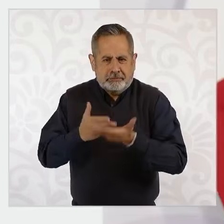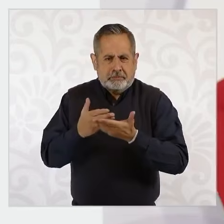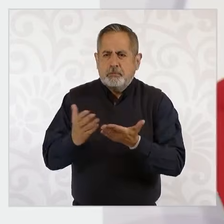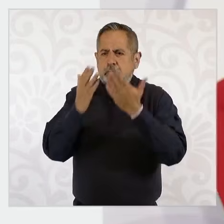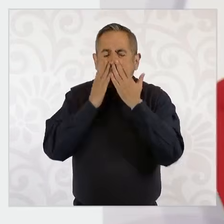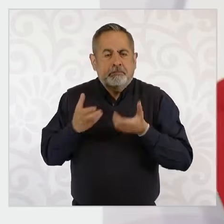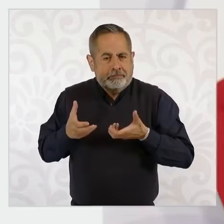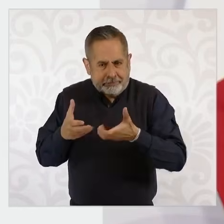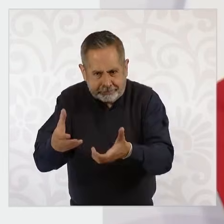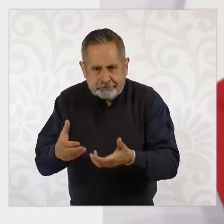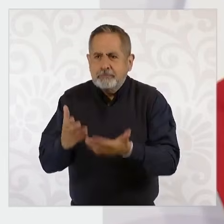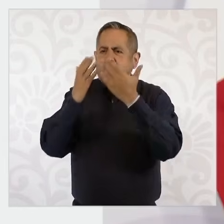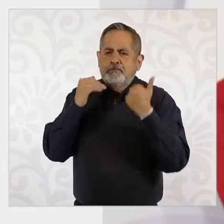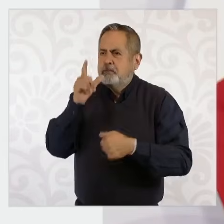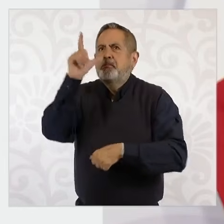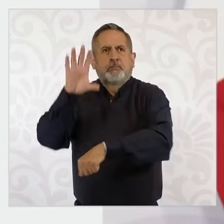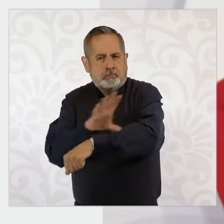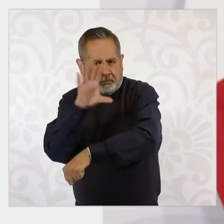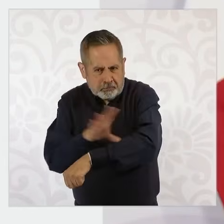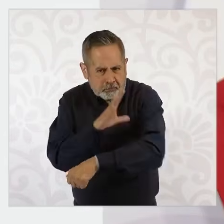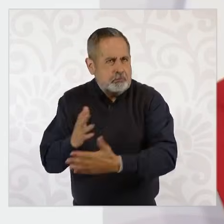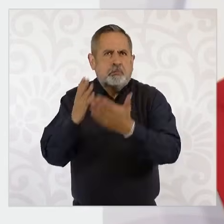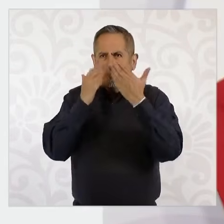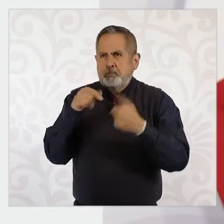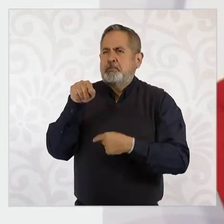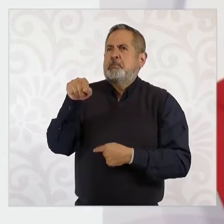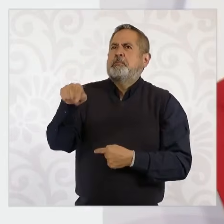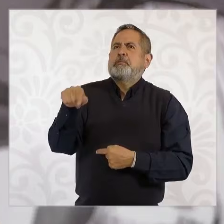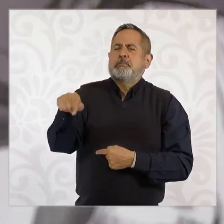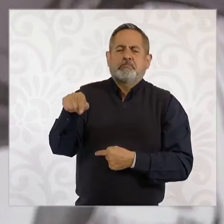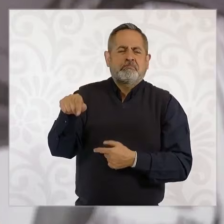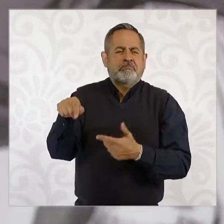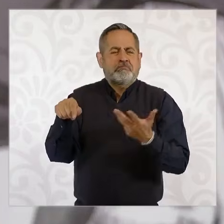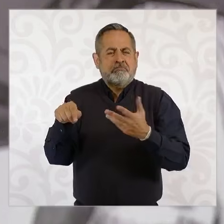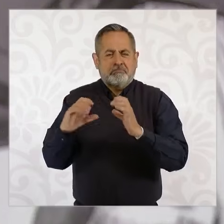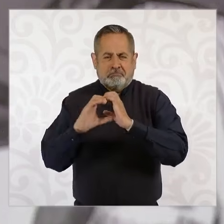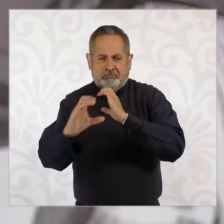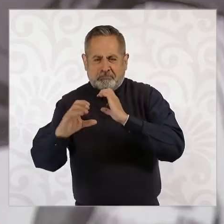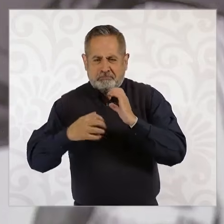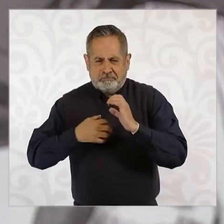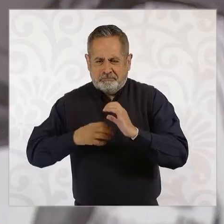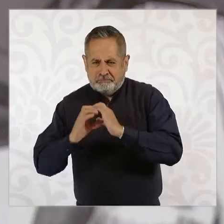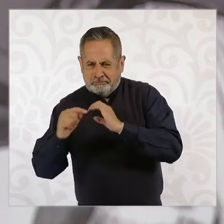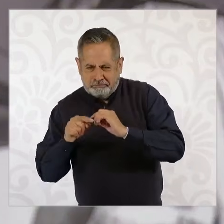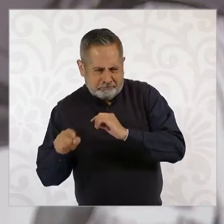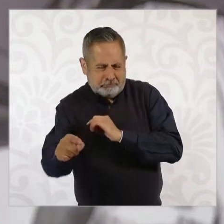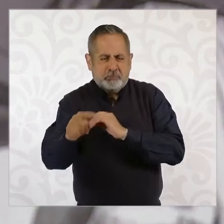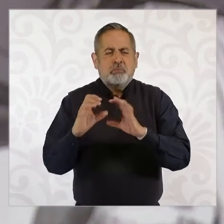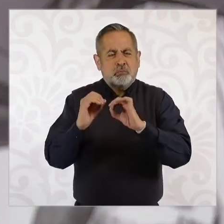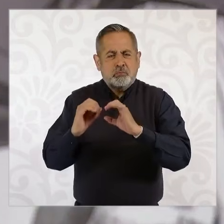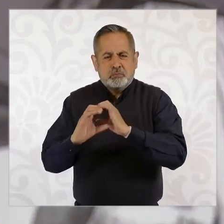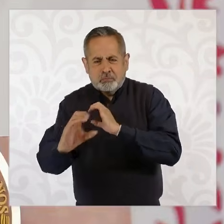tiene calles, no tiene electricidad, no tiene tuberías de agua potable, tuberías